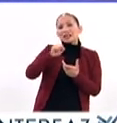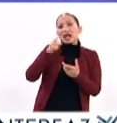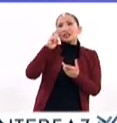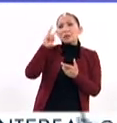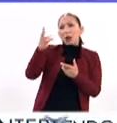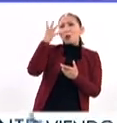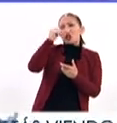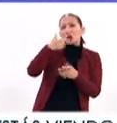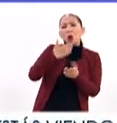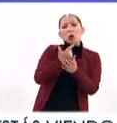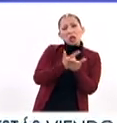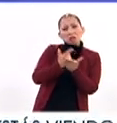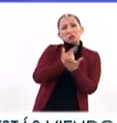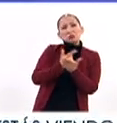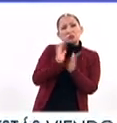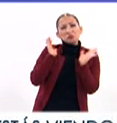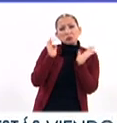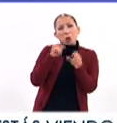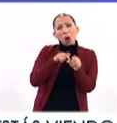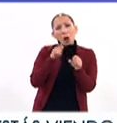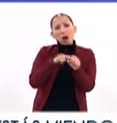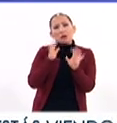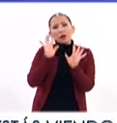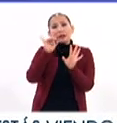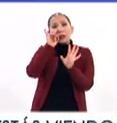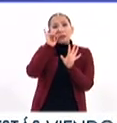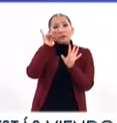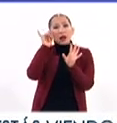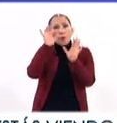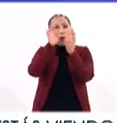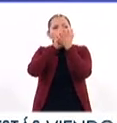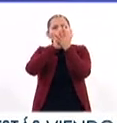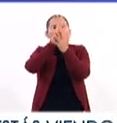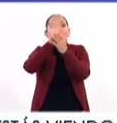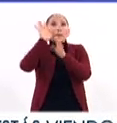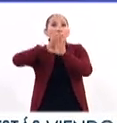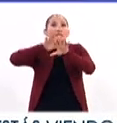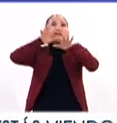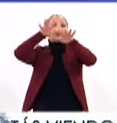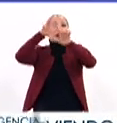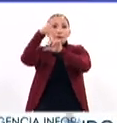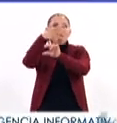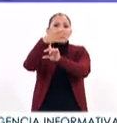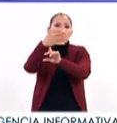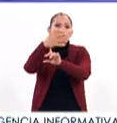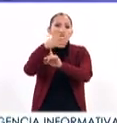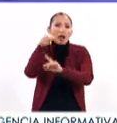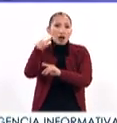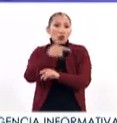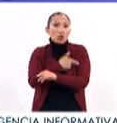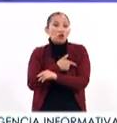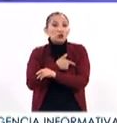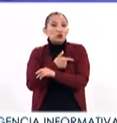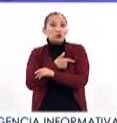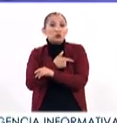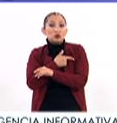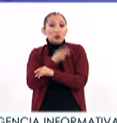se ve bien. Se ve bien, porque claro. se trata de que se pierda un poquito. Claro. El gusto de